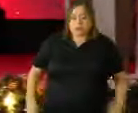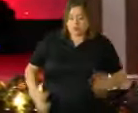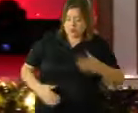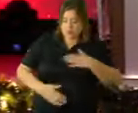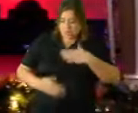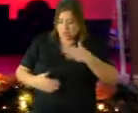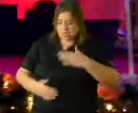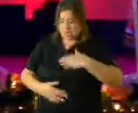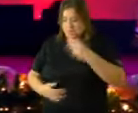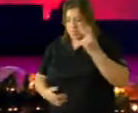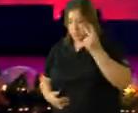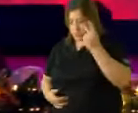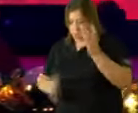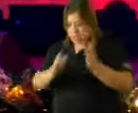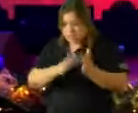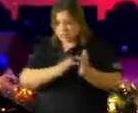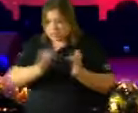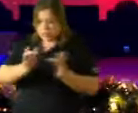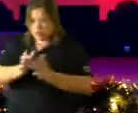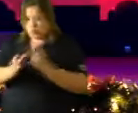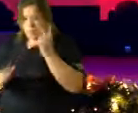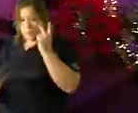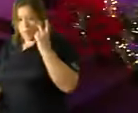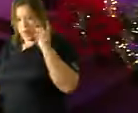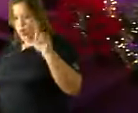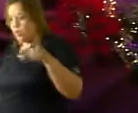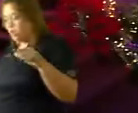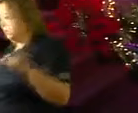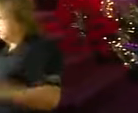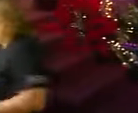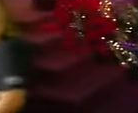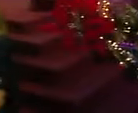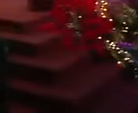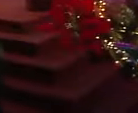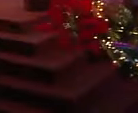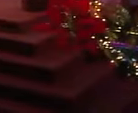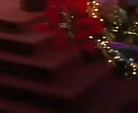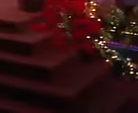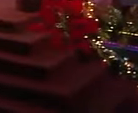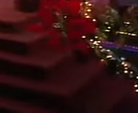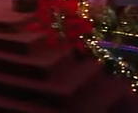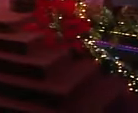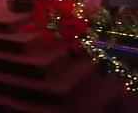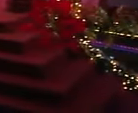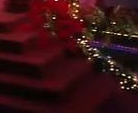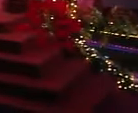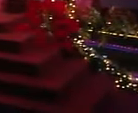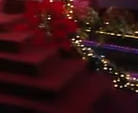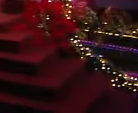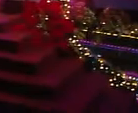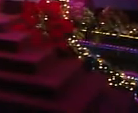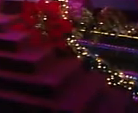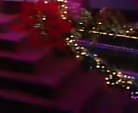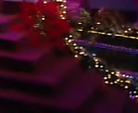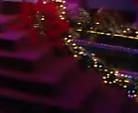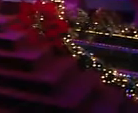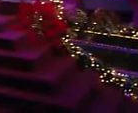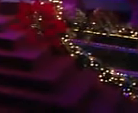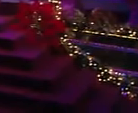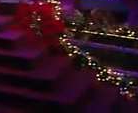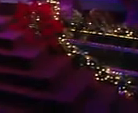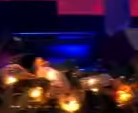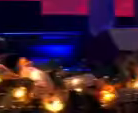Hay gozo en Jesús. Hay gozo en Jesús. Yo voy